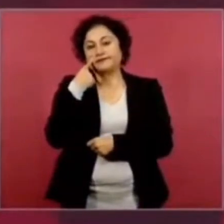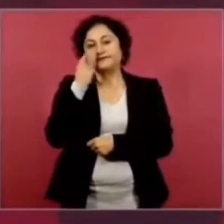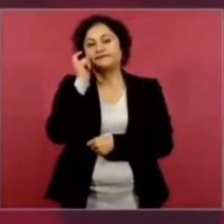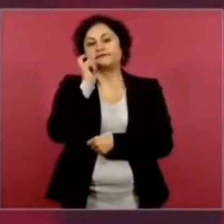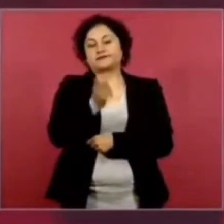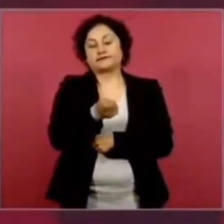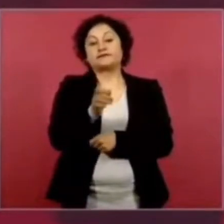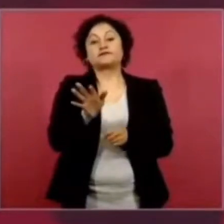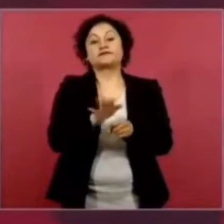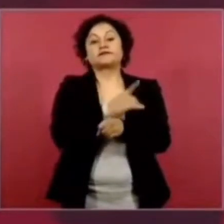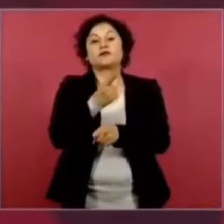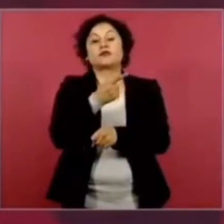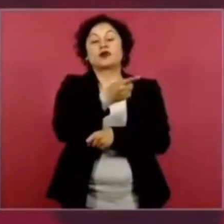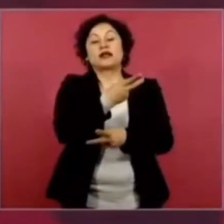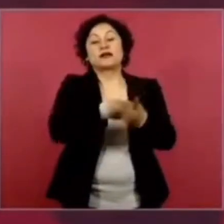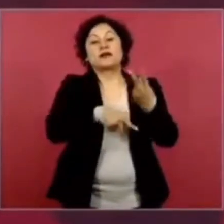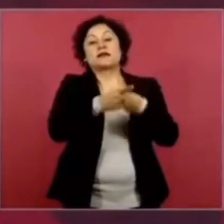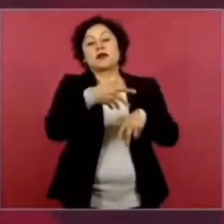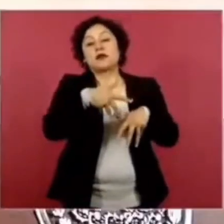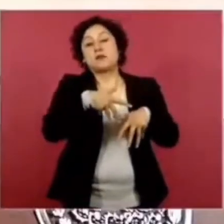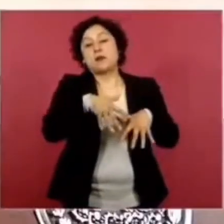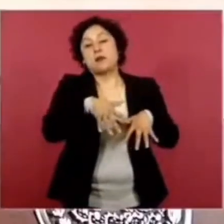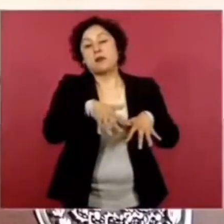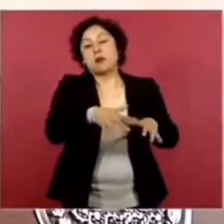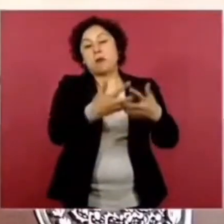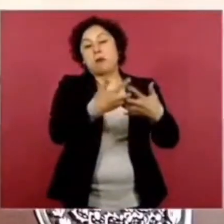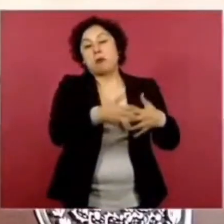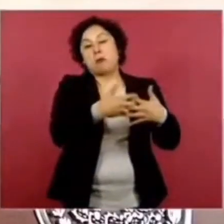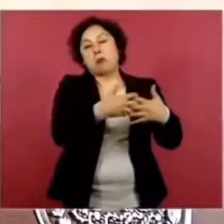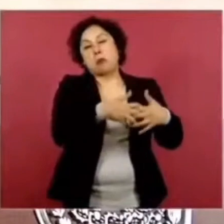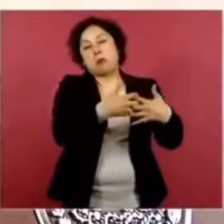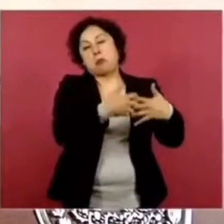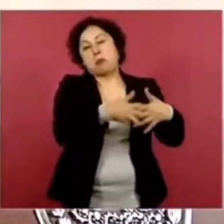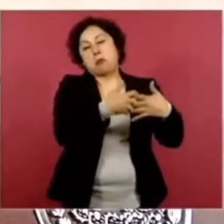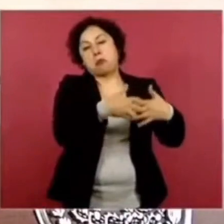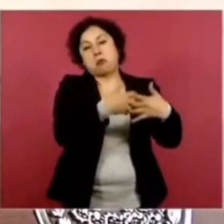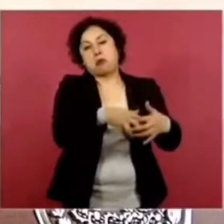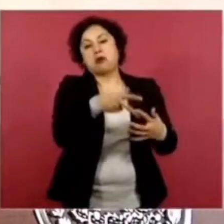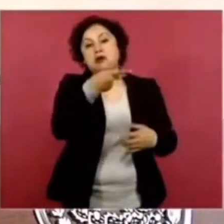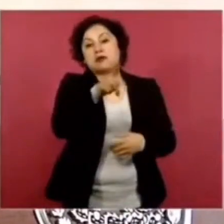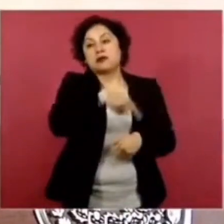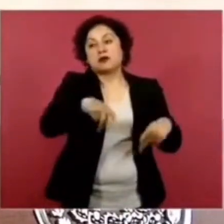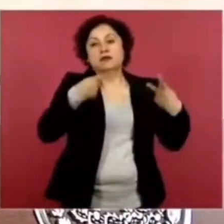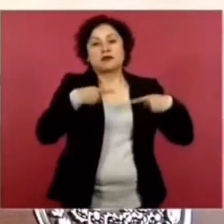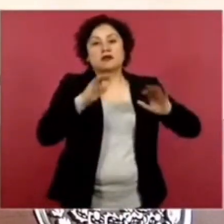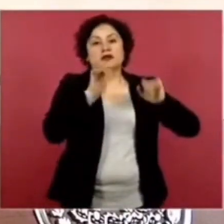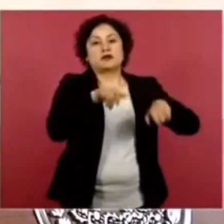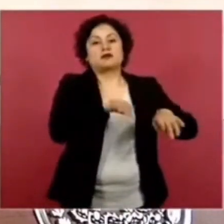maquila con muy bajos salarios,